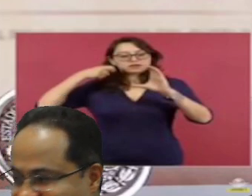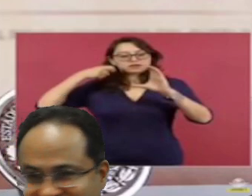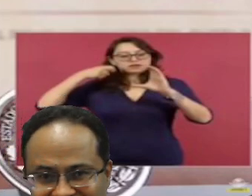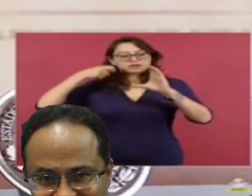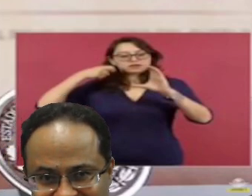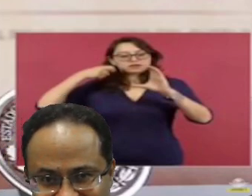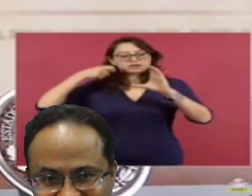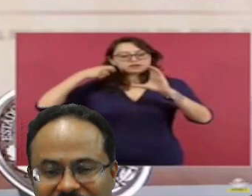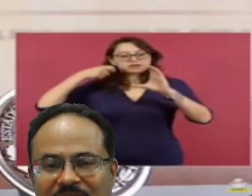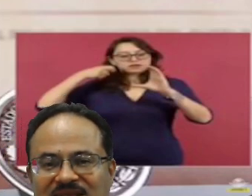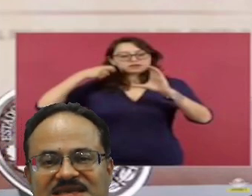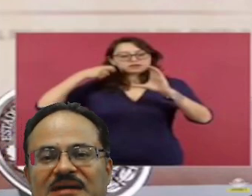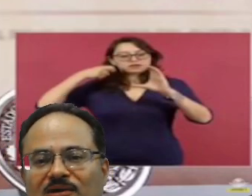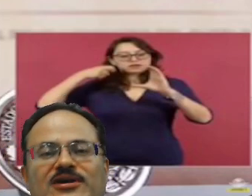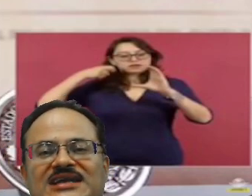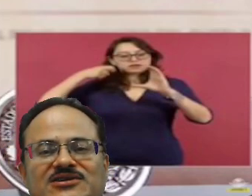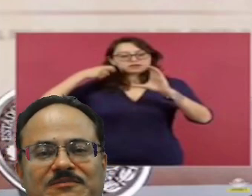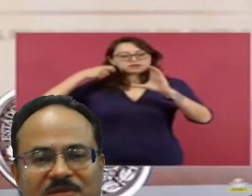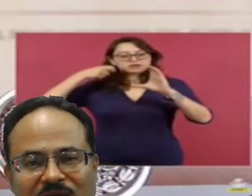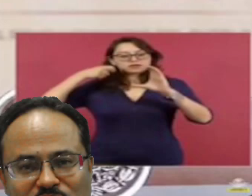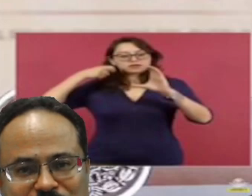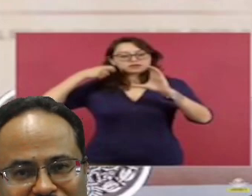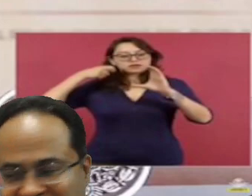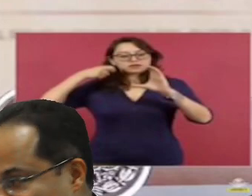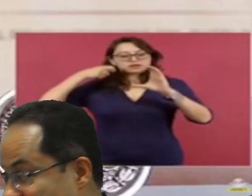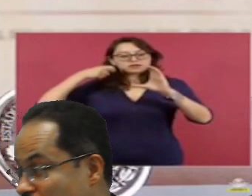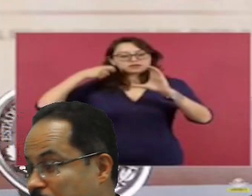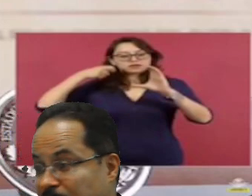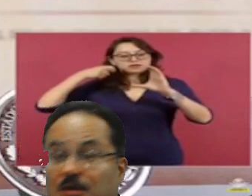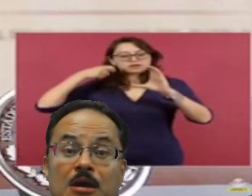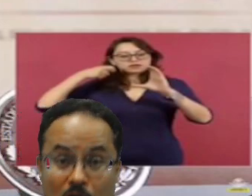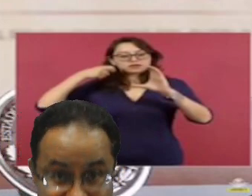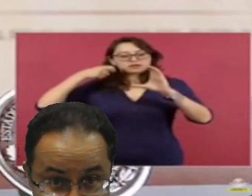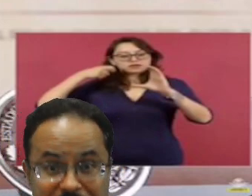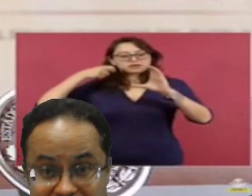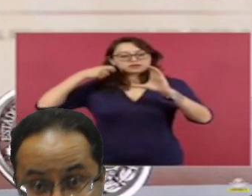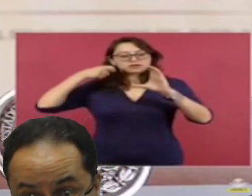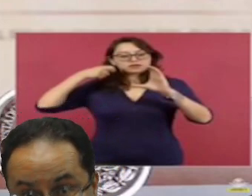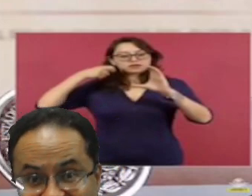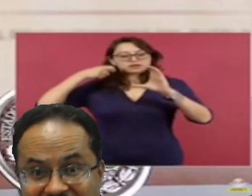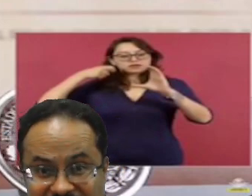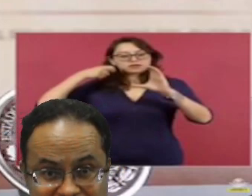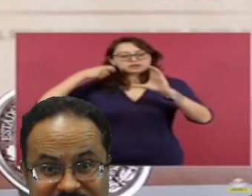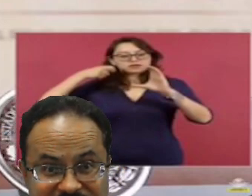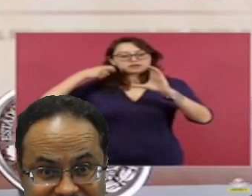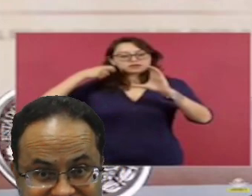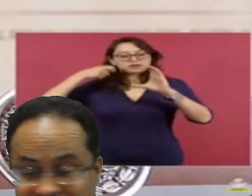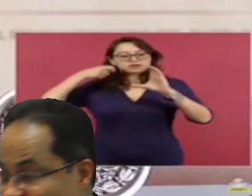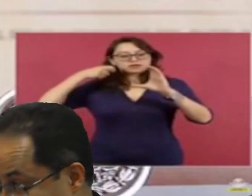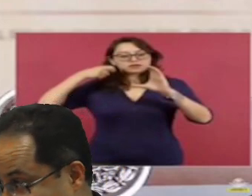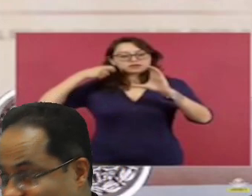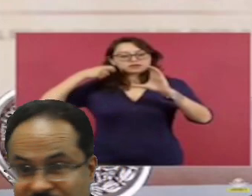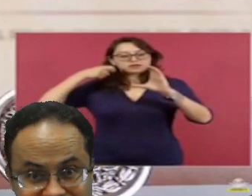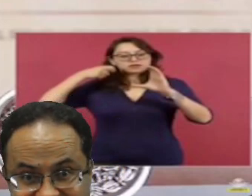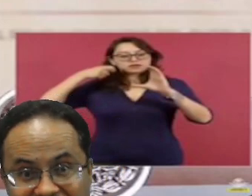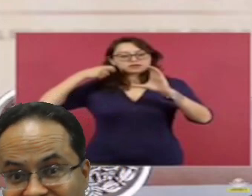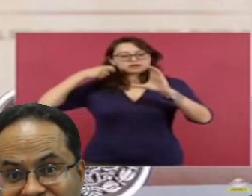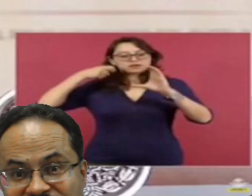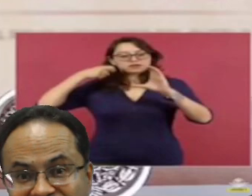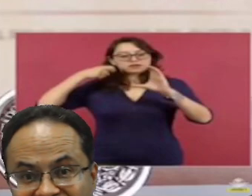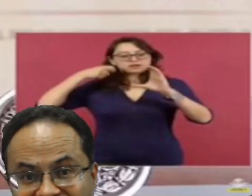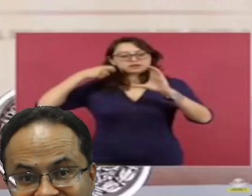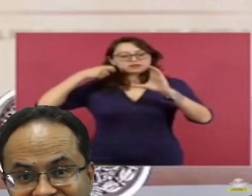demuestran que solamente es demagogia eso de primero los pobres porque con con quien primero va a arreglar el presidente es con los